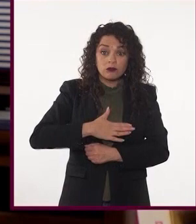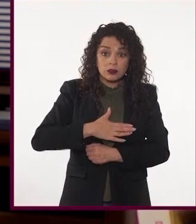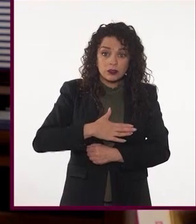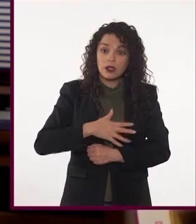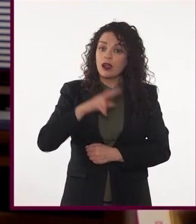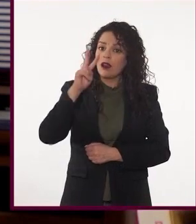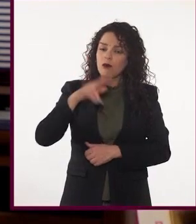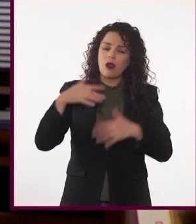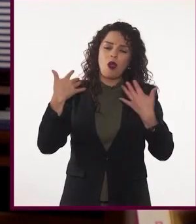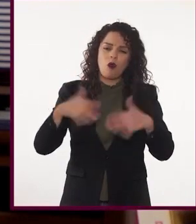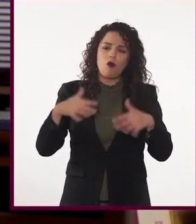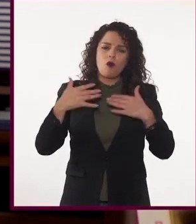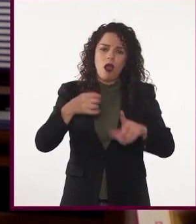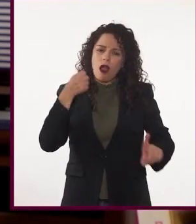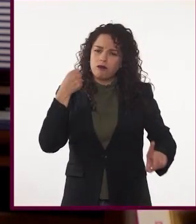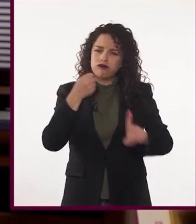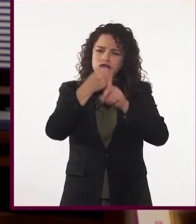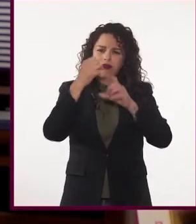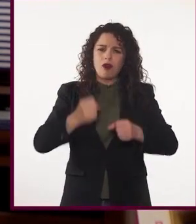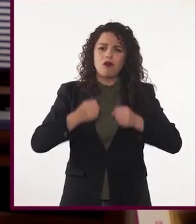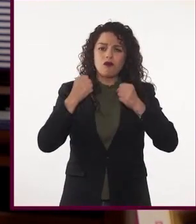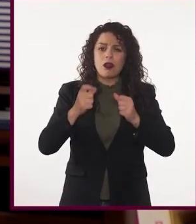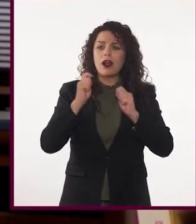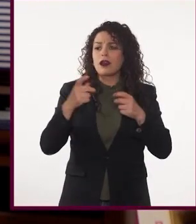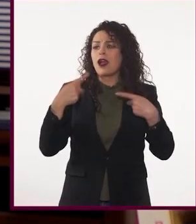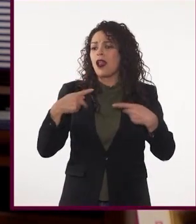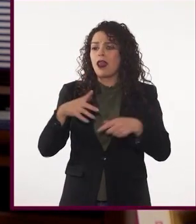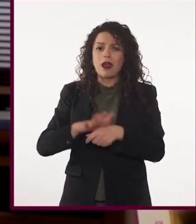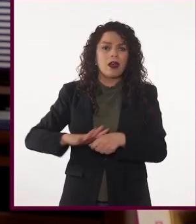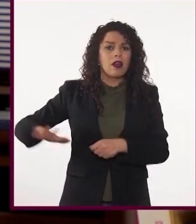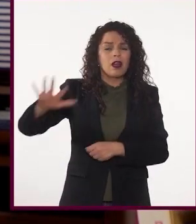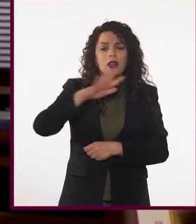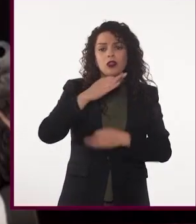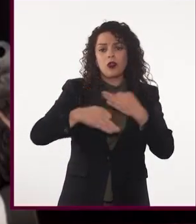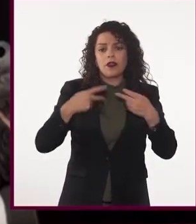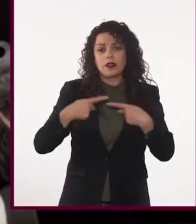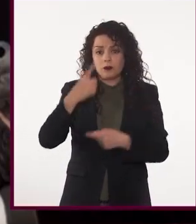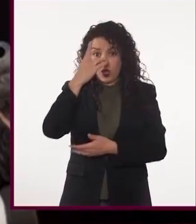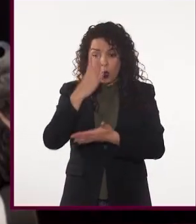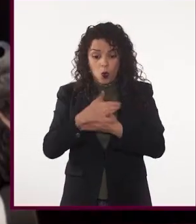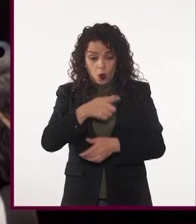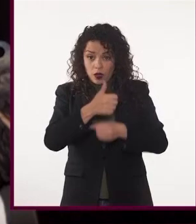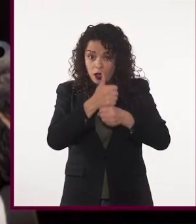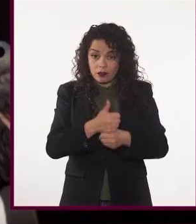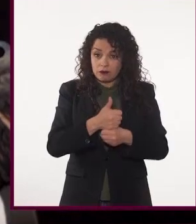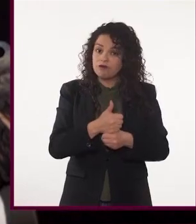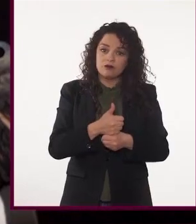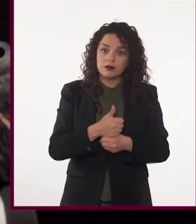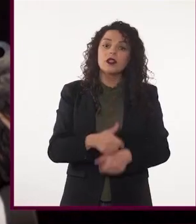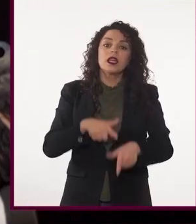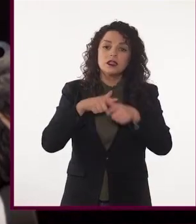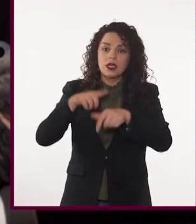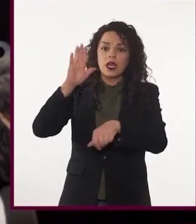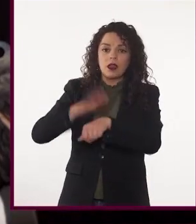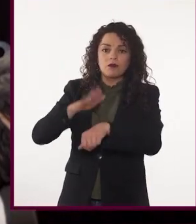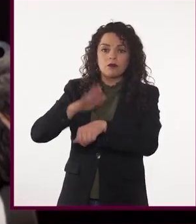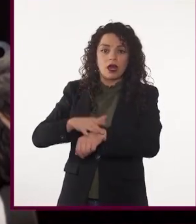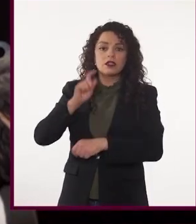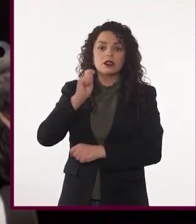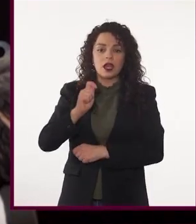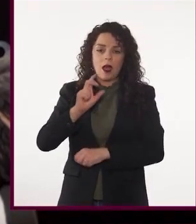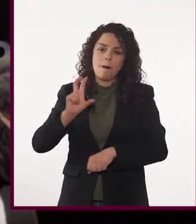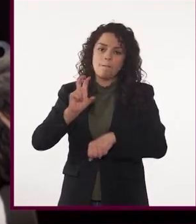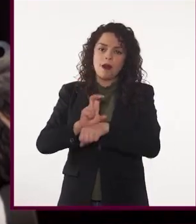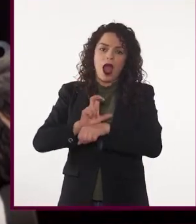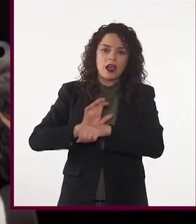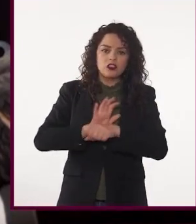todas y todos, no solo de las personas agredidas directamente, pues refuerza los hábitos del machismo, la misoginia y